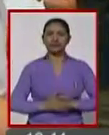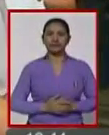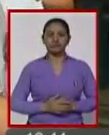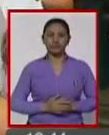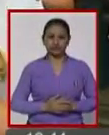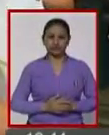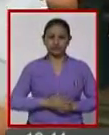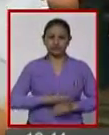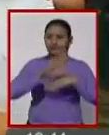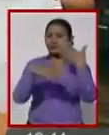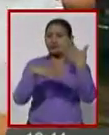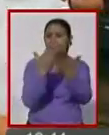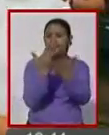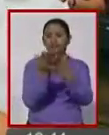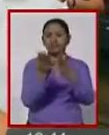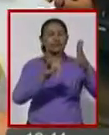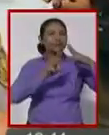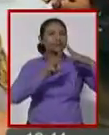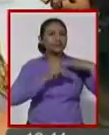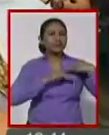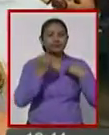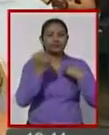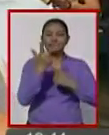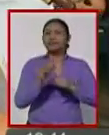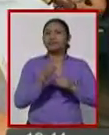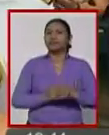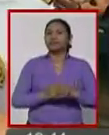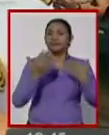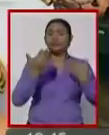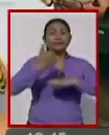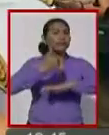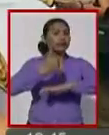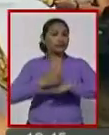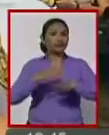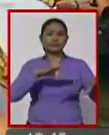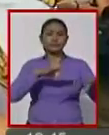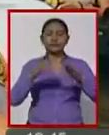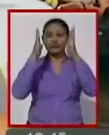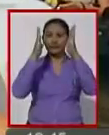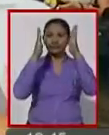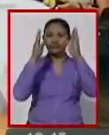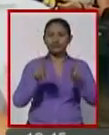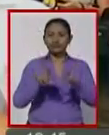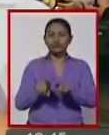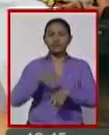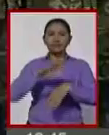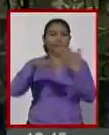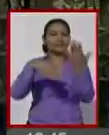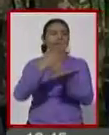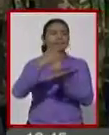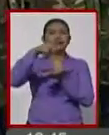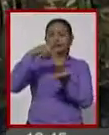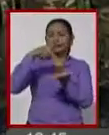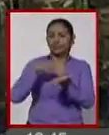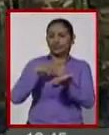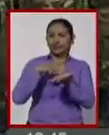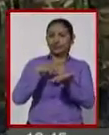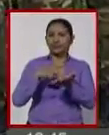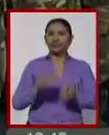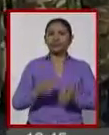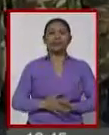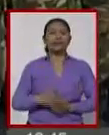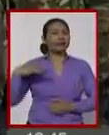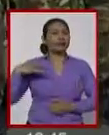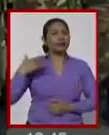Bueno, todos los efectivos militares de las tres fuerzas se encuentran realizando esta vigilia en todas las plazas. Entonces, ese